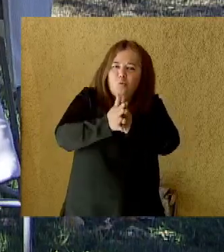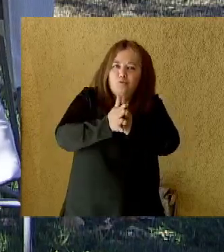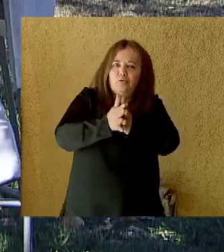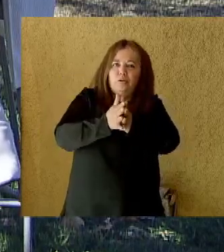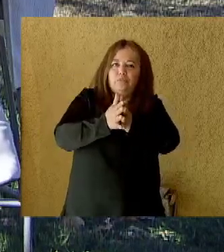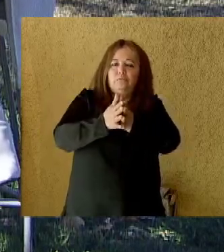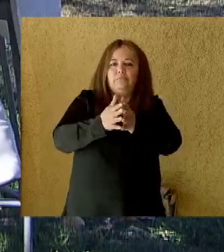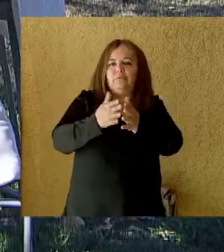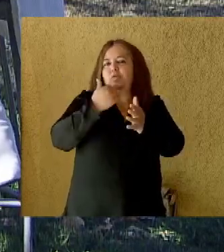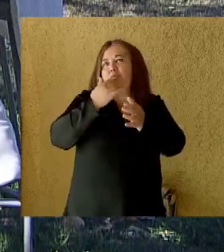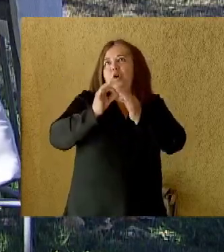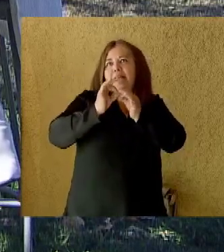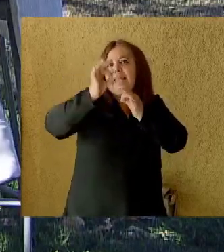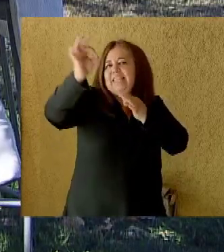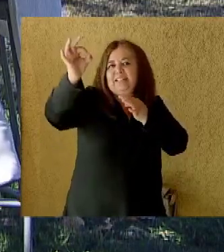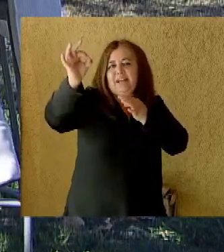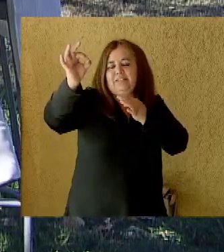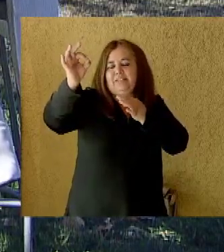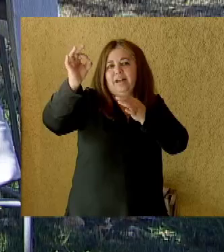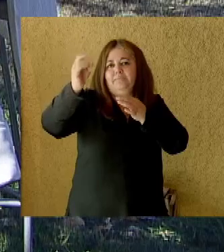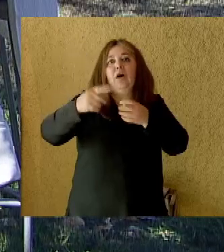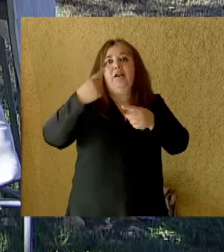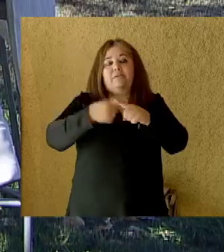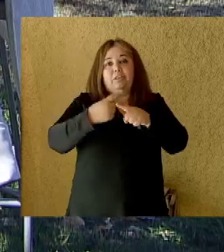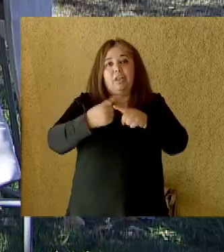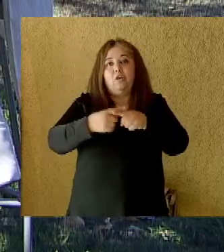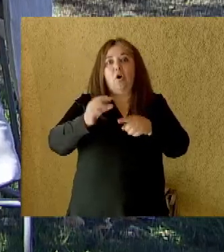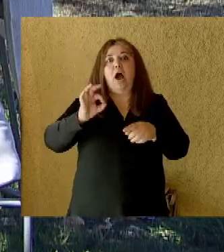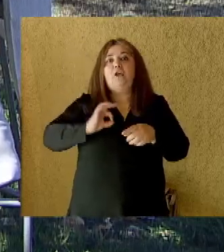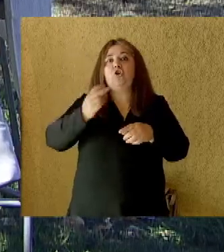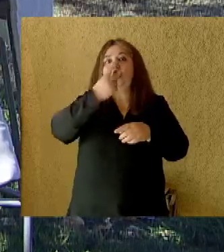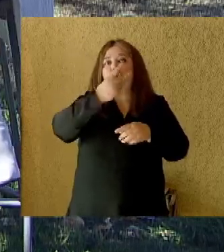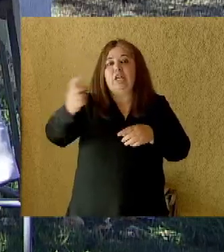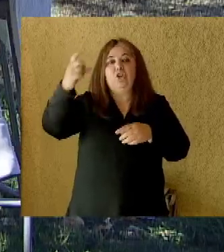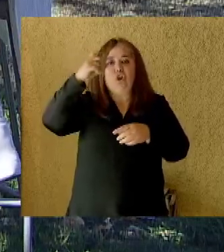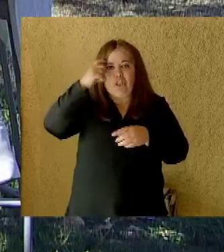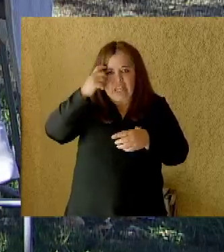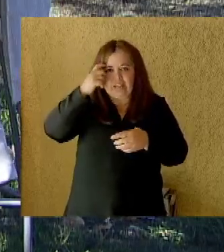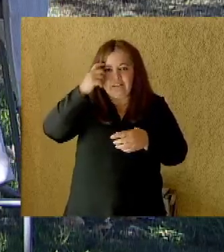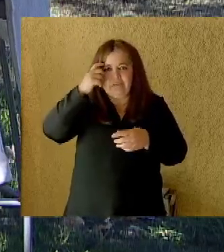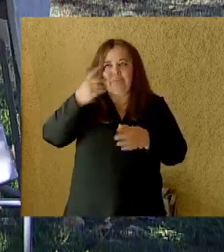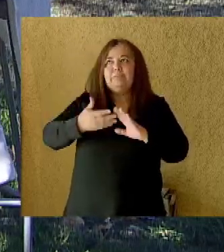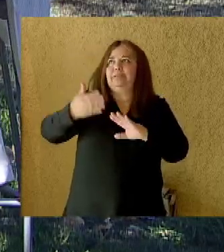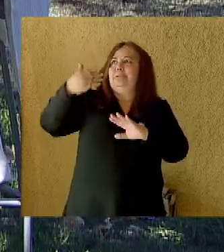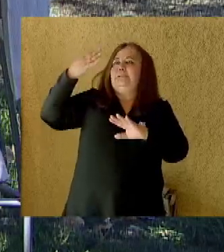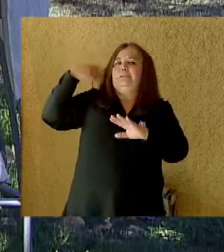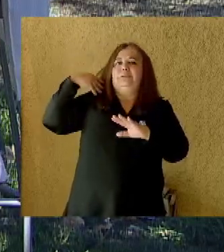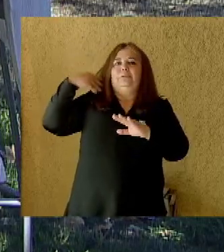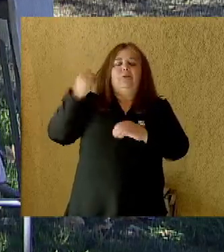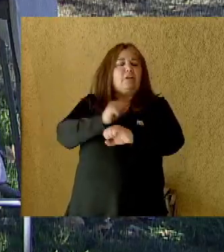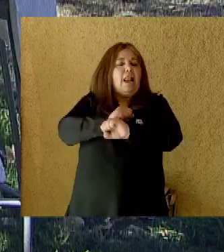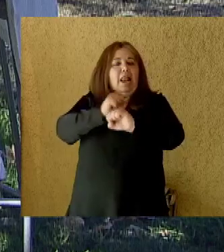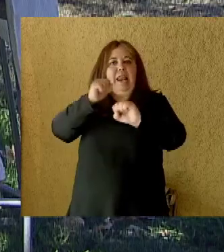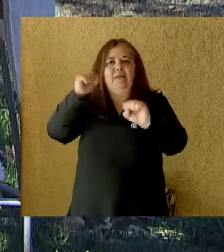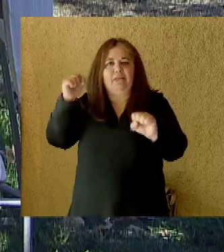rato. Y bueno, son 210 años desde esta revolución donde empezamos a saborear la libertad, donde la empezamos a imaginar, donde empezó a